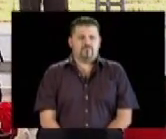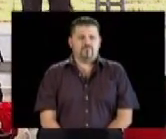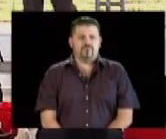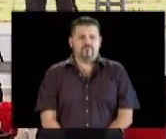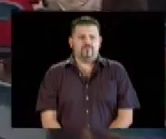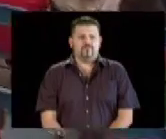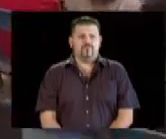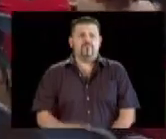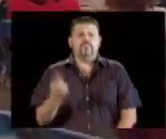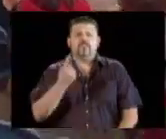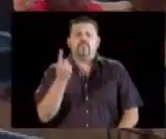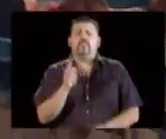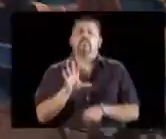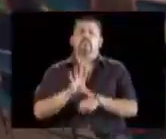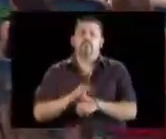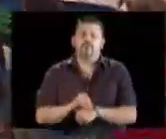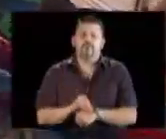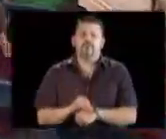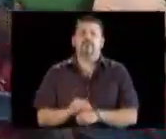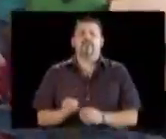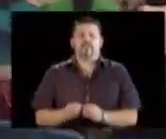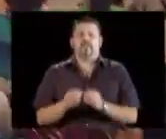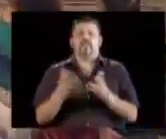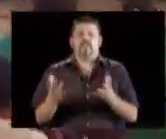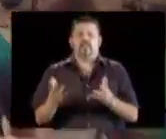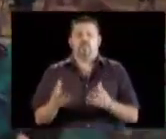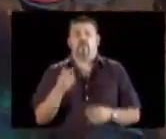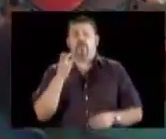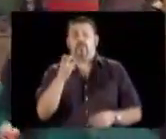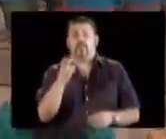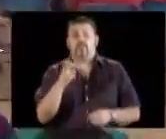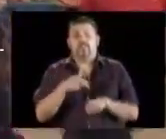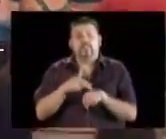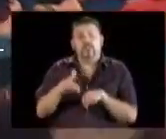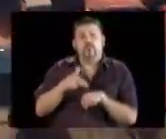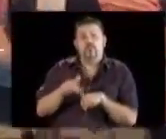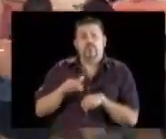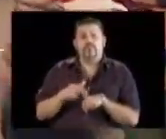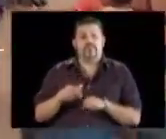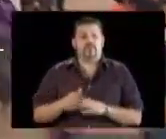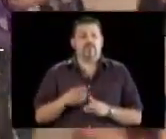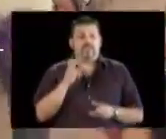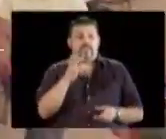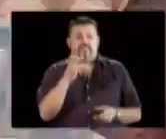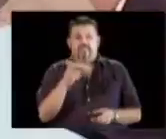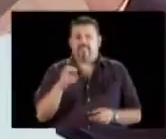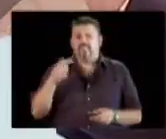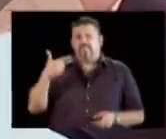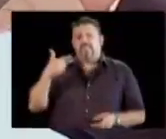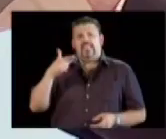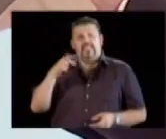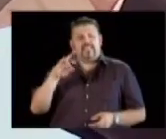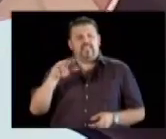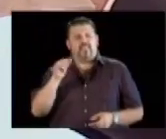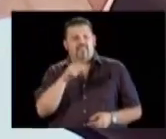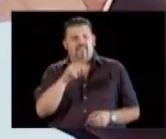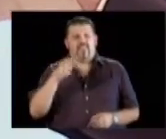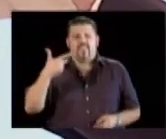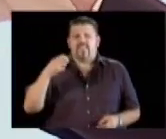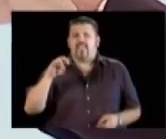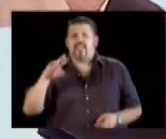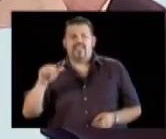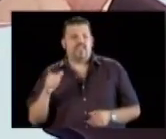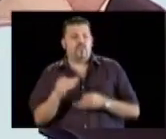Que les va a permitir, obviamente, en este número viene la gira de Angelísima y de Kenia Cosmética que